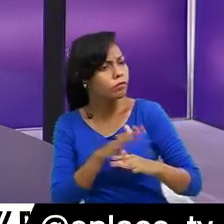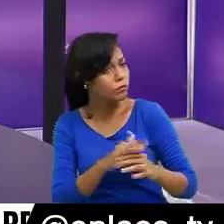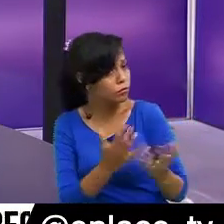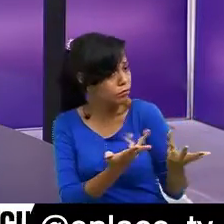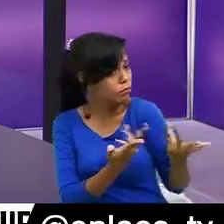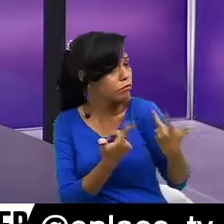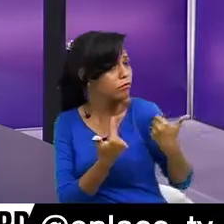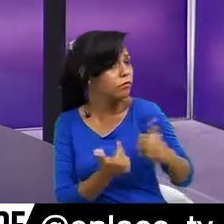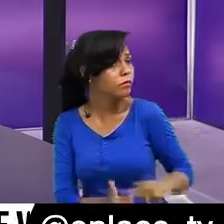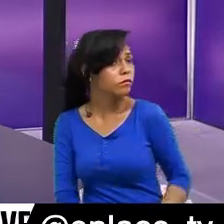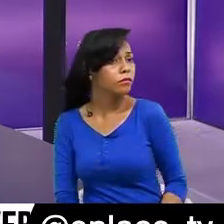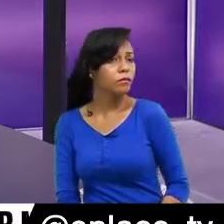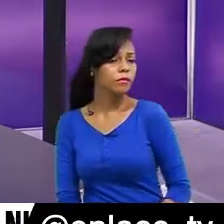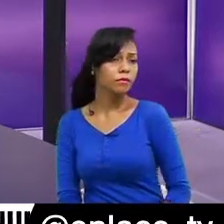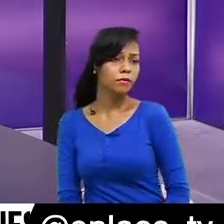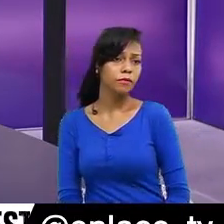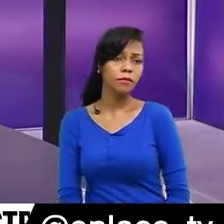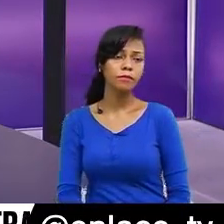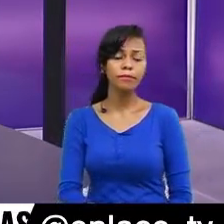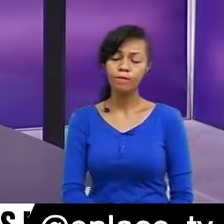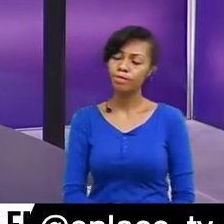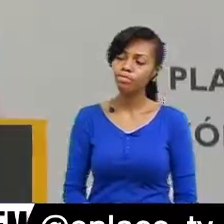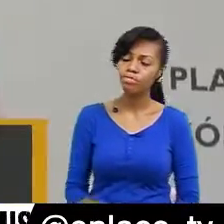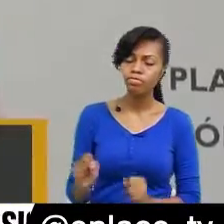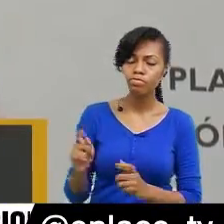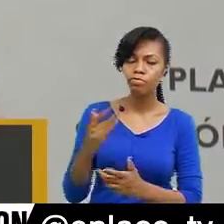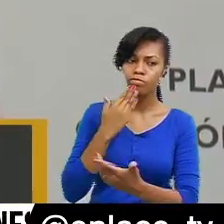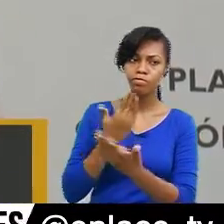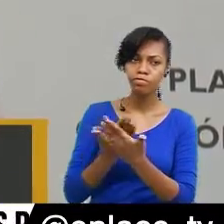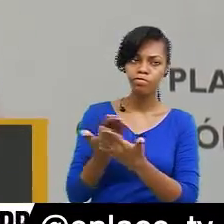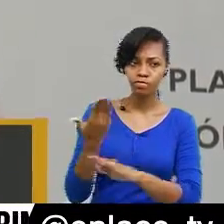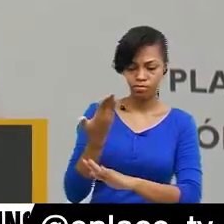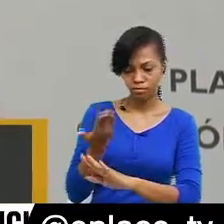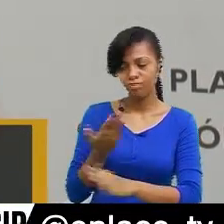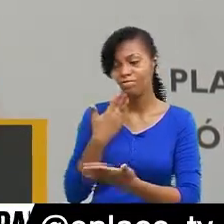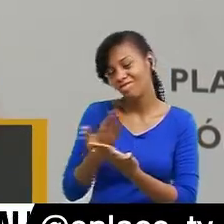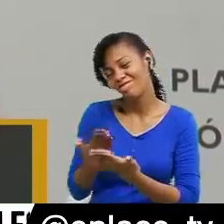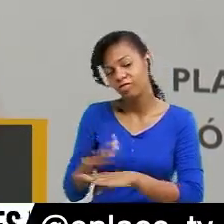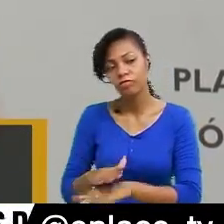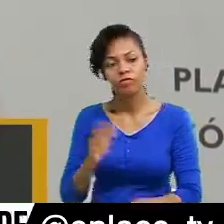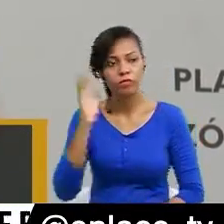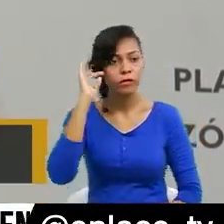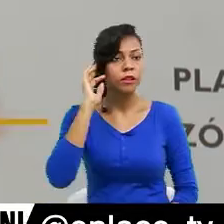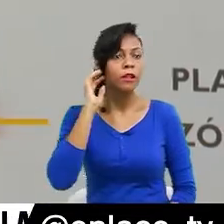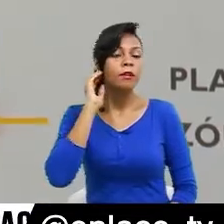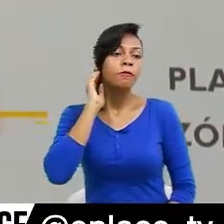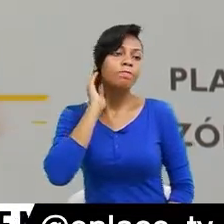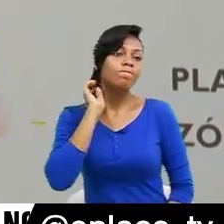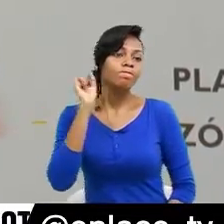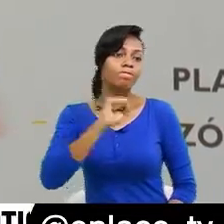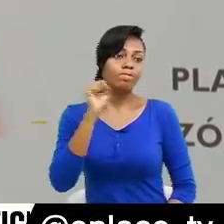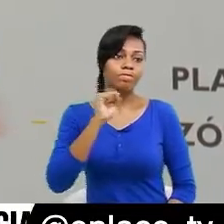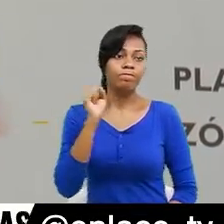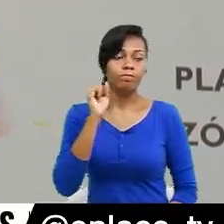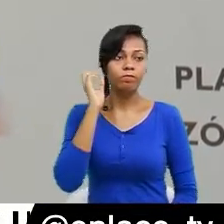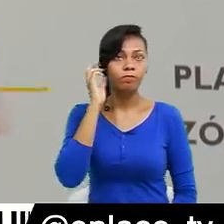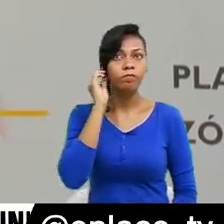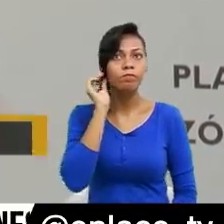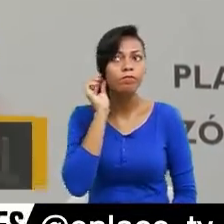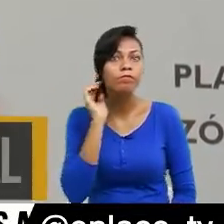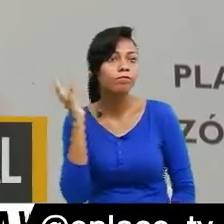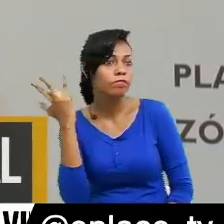al respecto? Gracias, compañeros. Muy buenas tardes a ustedes y también a nuestros televidentes. Pues estos hechos los acaba de confirmar